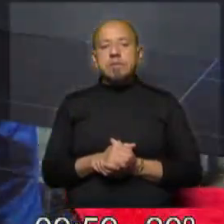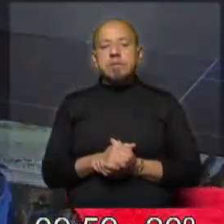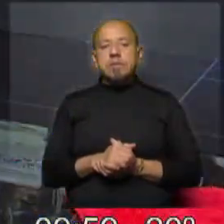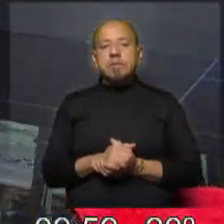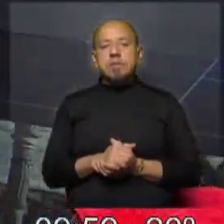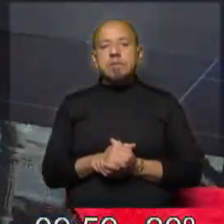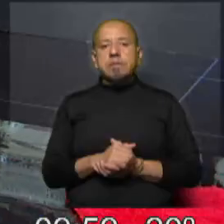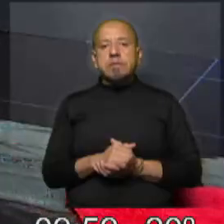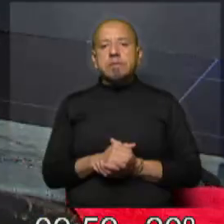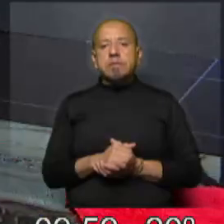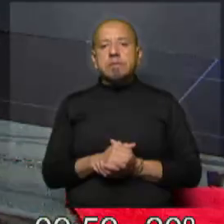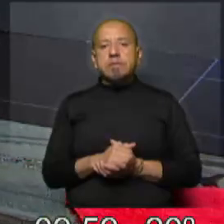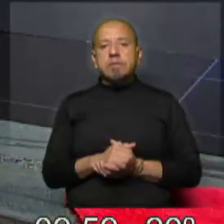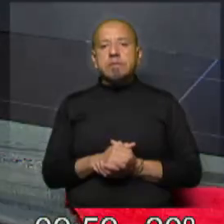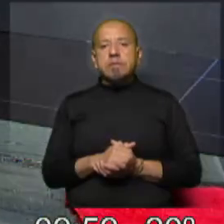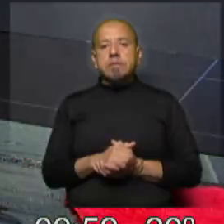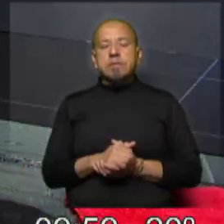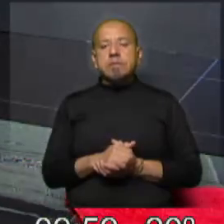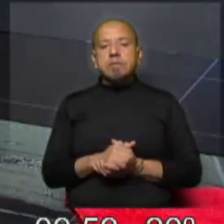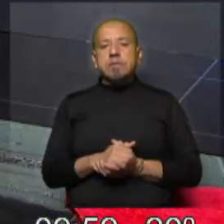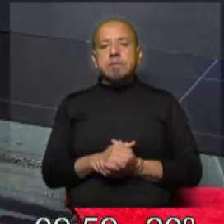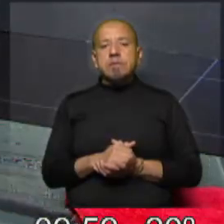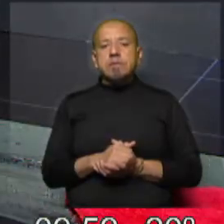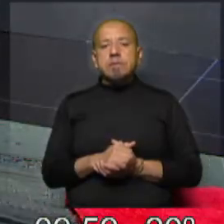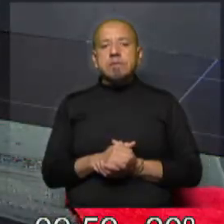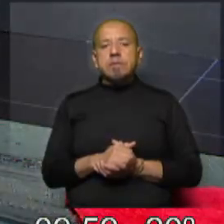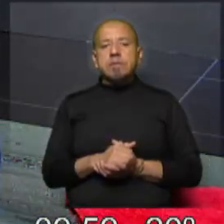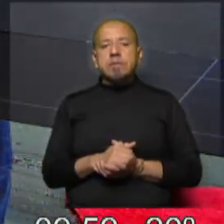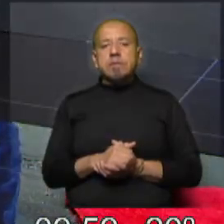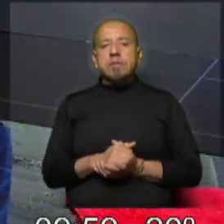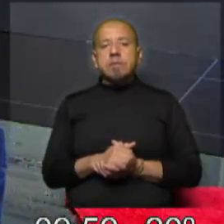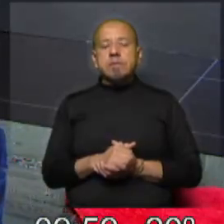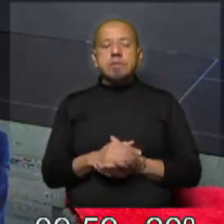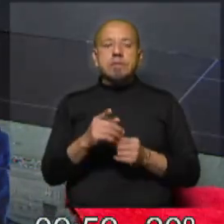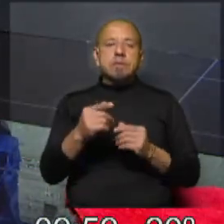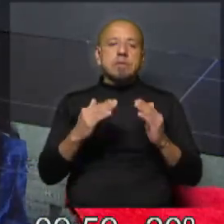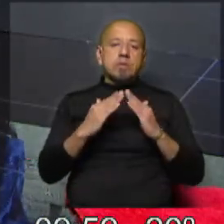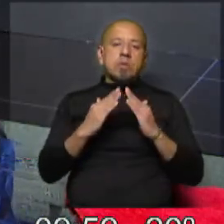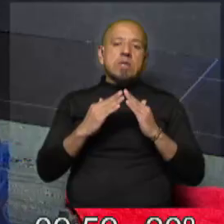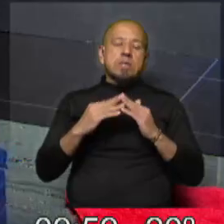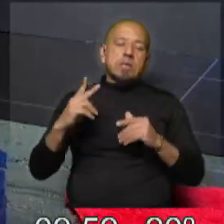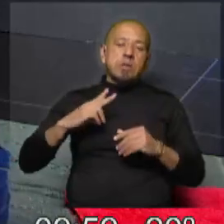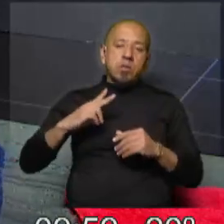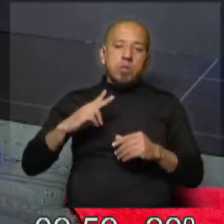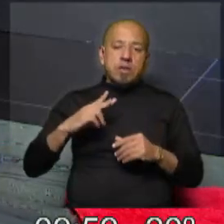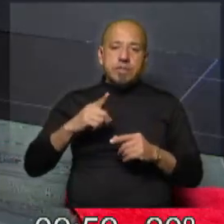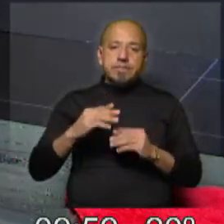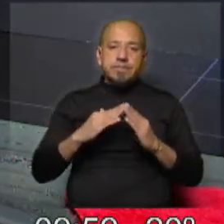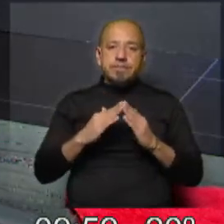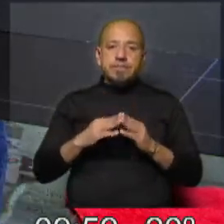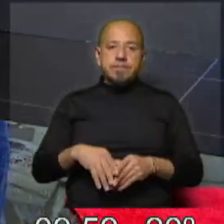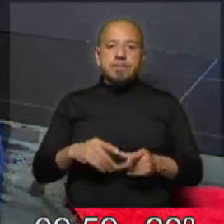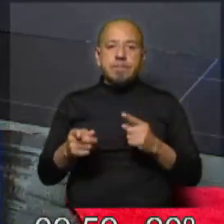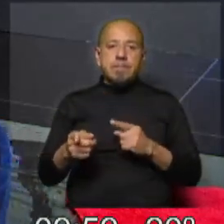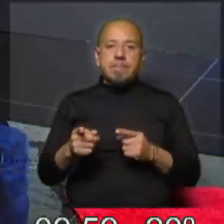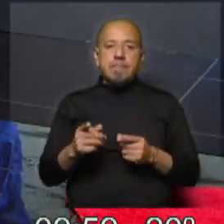dólares. Nunca estuve ahí, ¿eh? Sí. Pero es una casa particular. Claro, mirá vos, sí, es una parte. Me perdí. Pedí para ir al baño y después